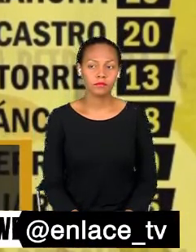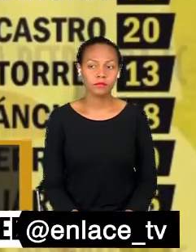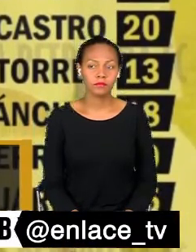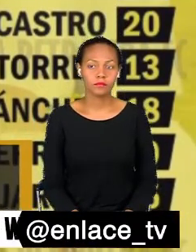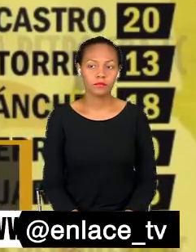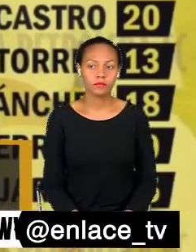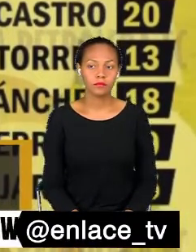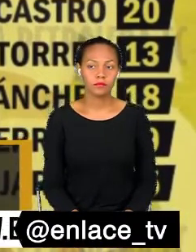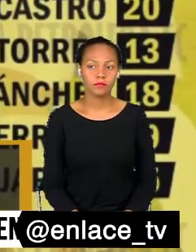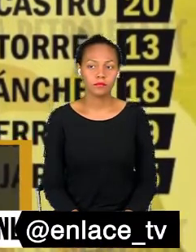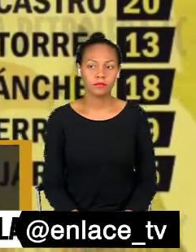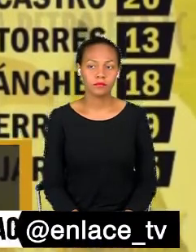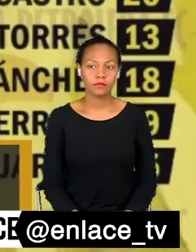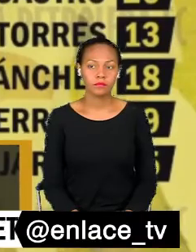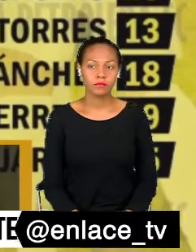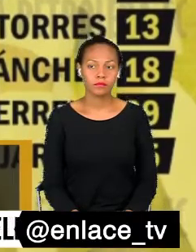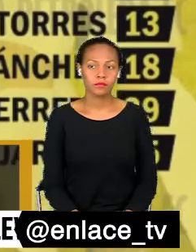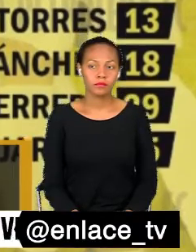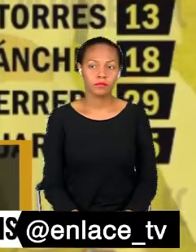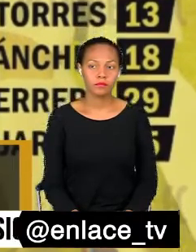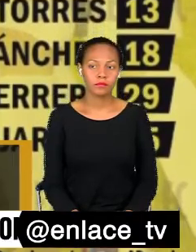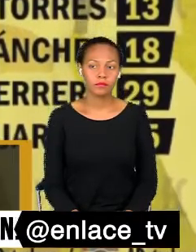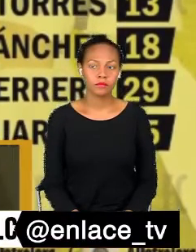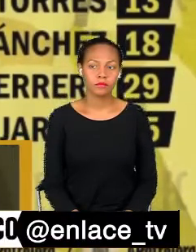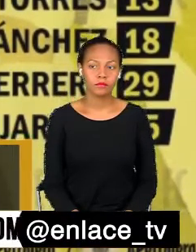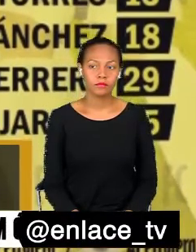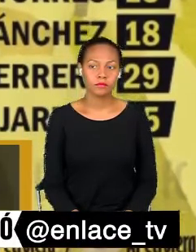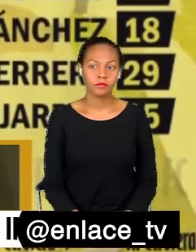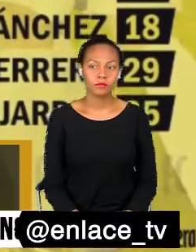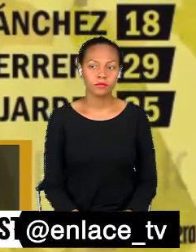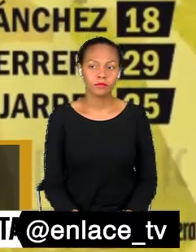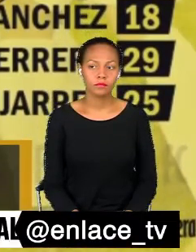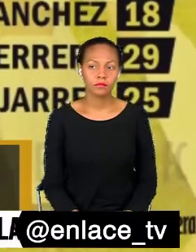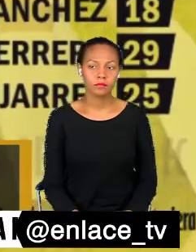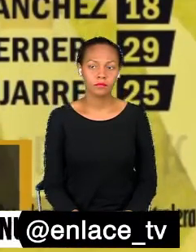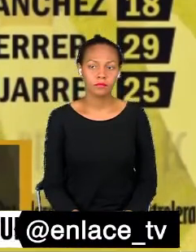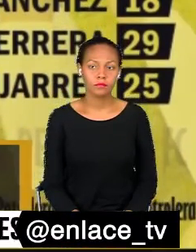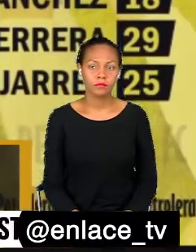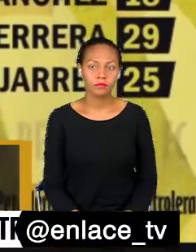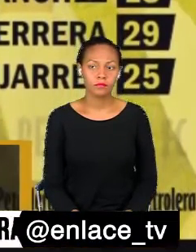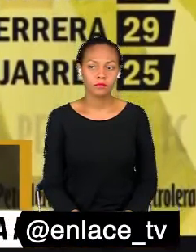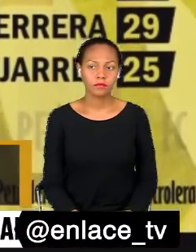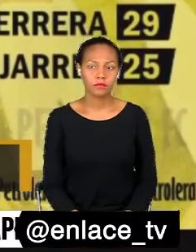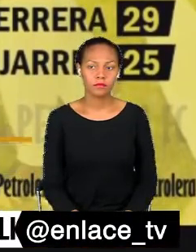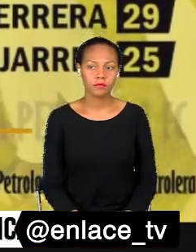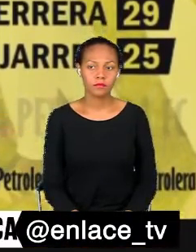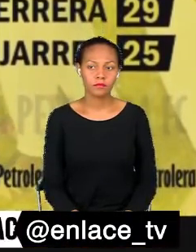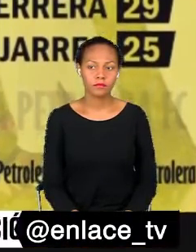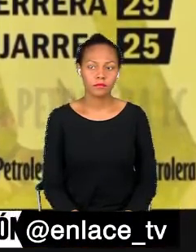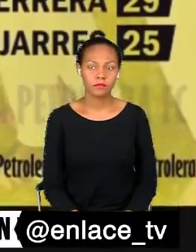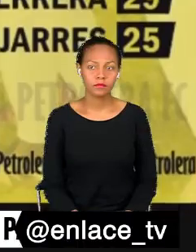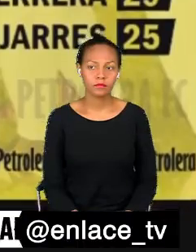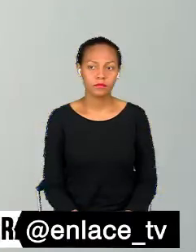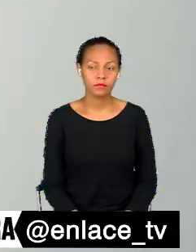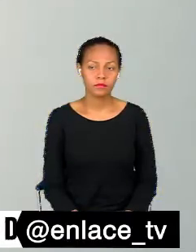Córdoba, Nelson Barahona, Alex Castro, Roger Torres, John Sánchez, Juan Sebastián Herrera y Omar